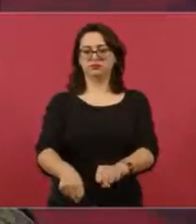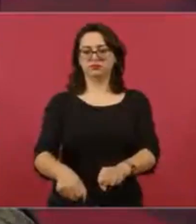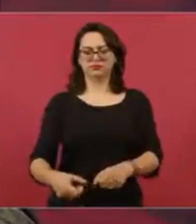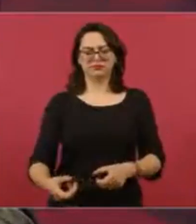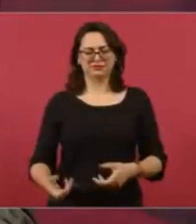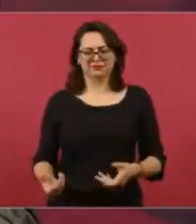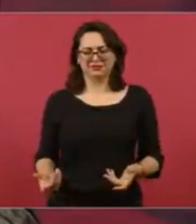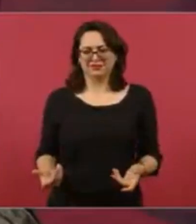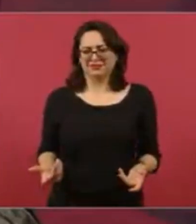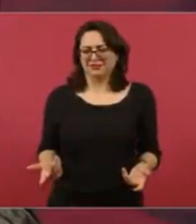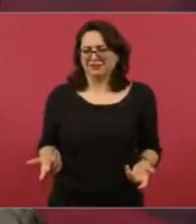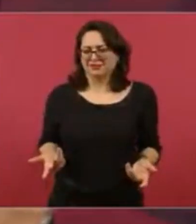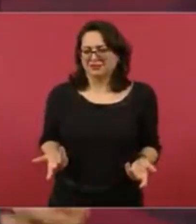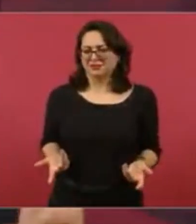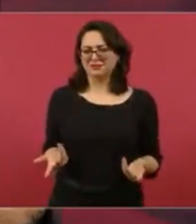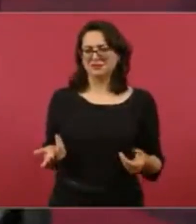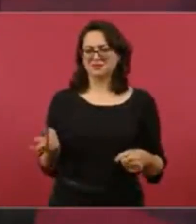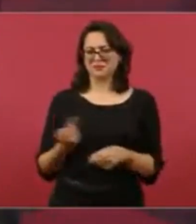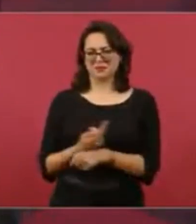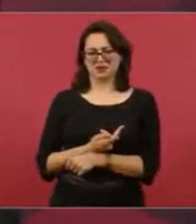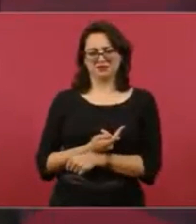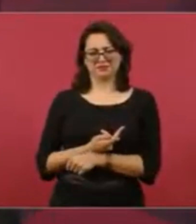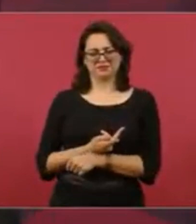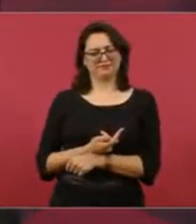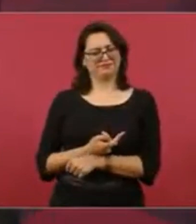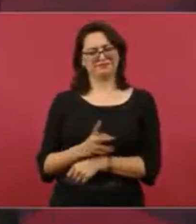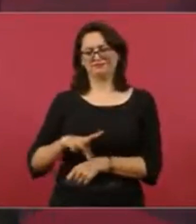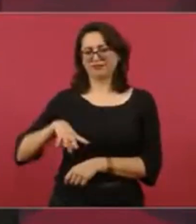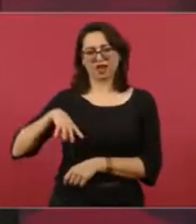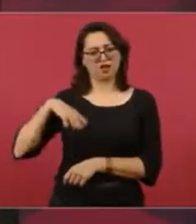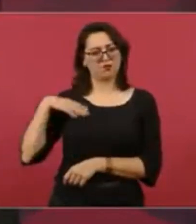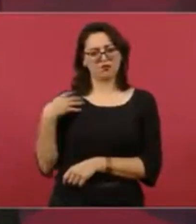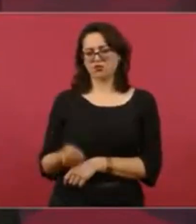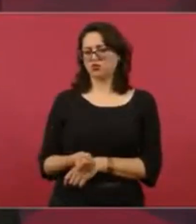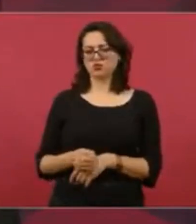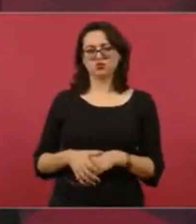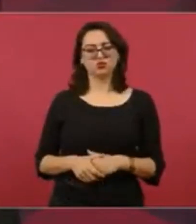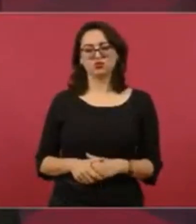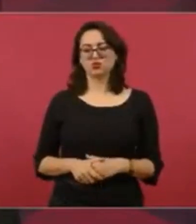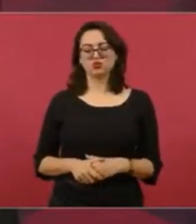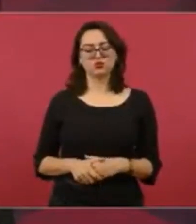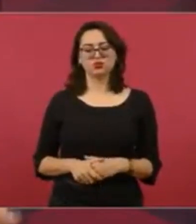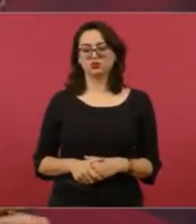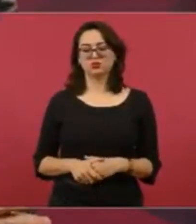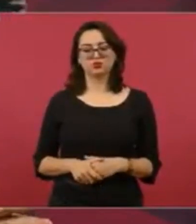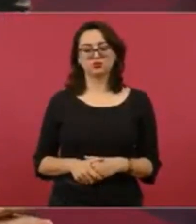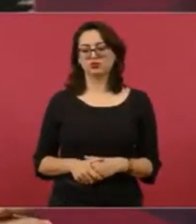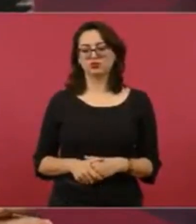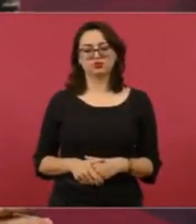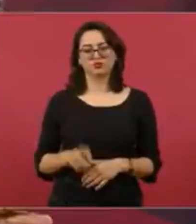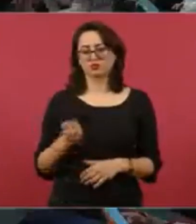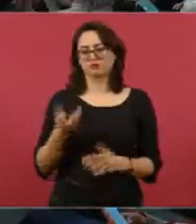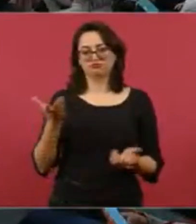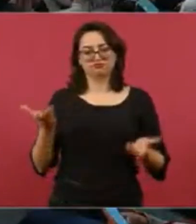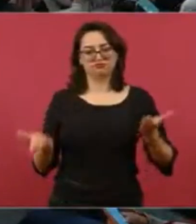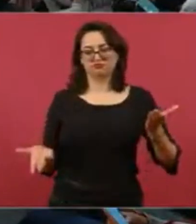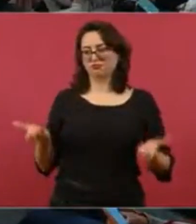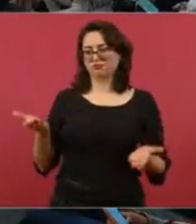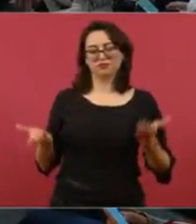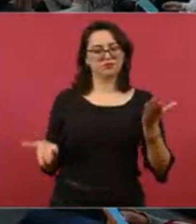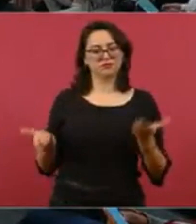O sea, es un exceso, ahí no hay equilibrio